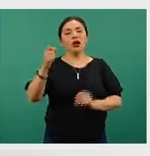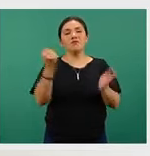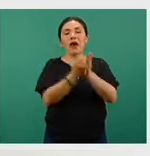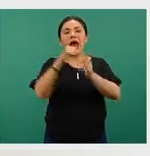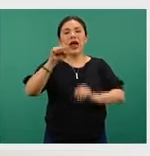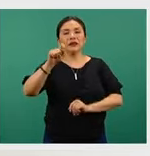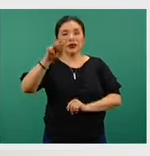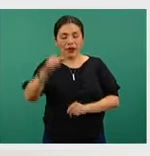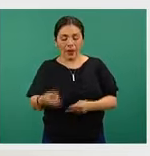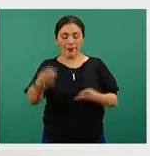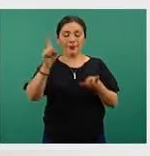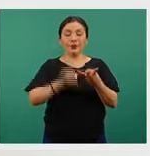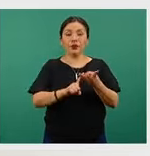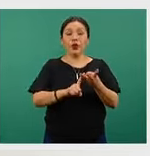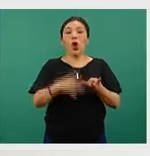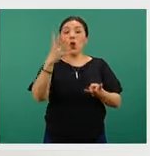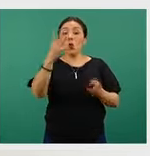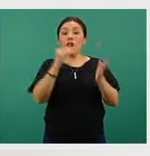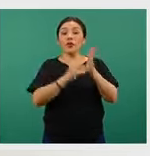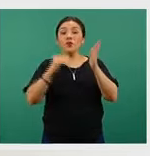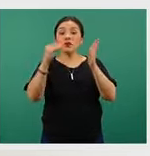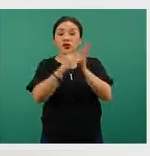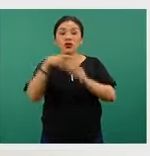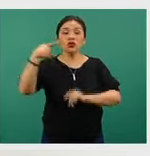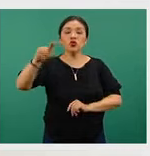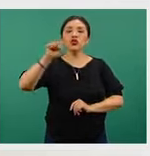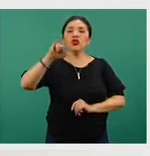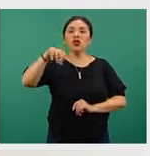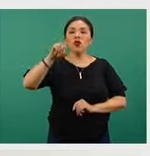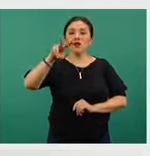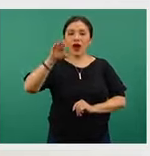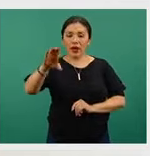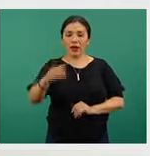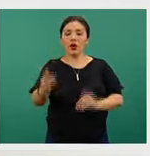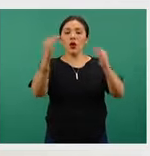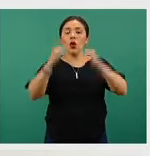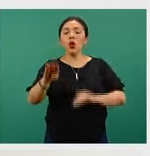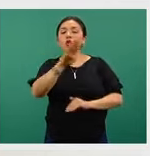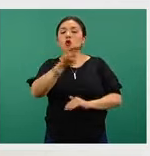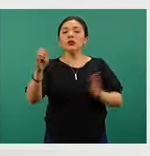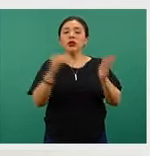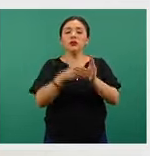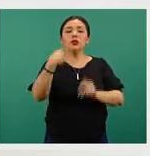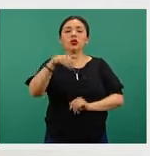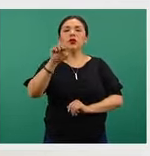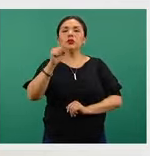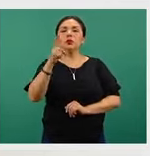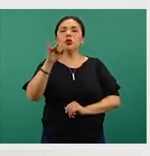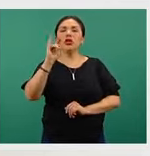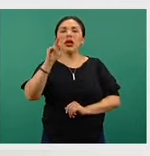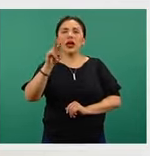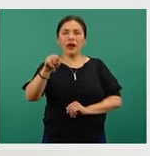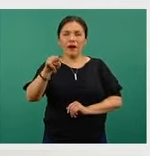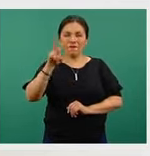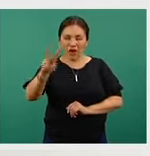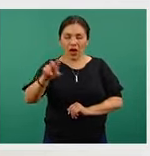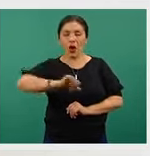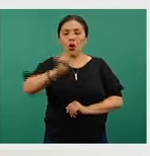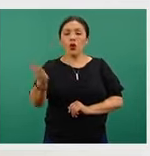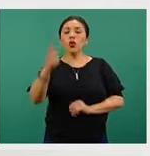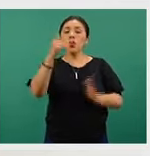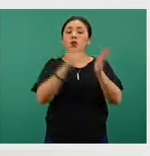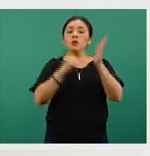astrazéneca 4 millones traemos de sinovac 900 mil de putting y cansino un